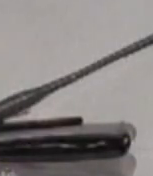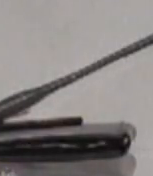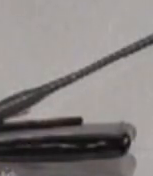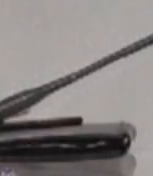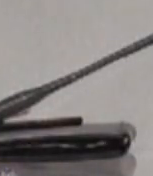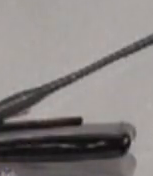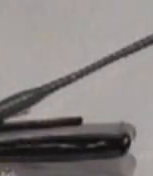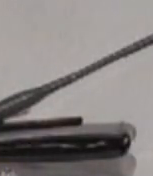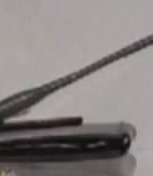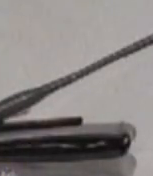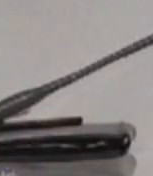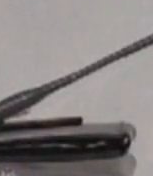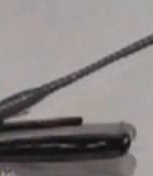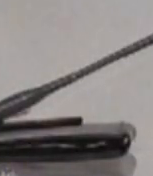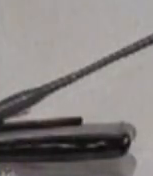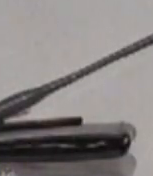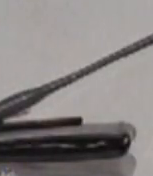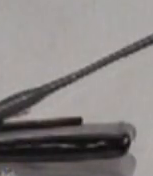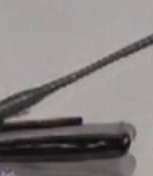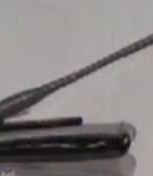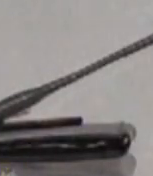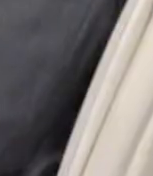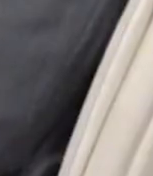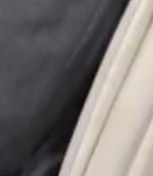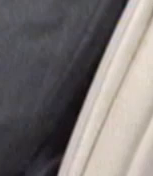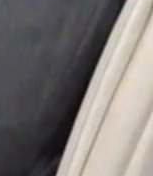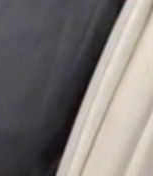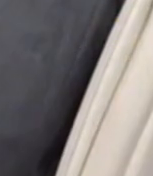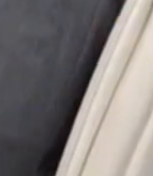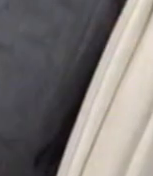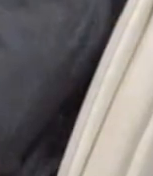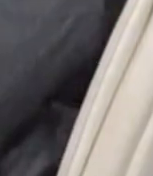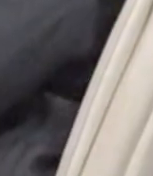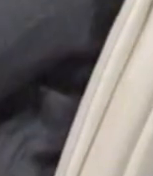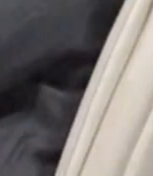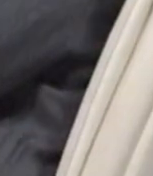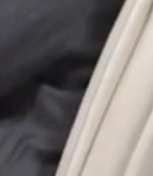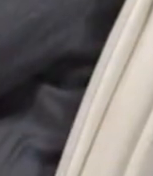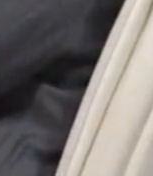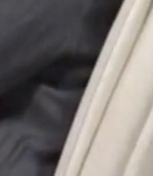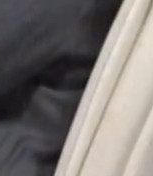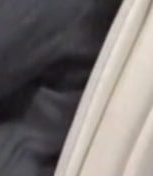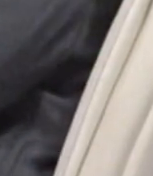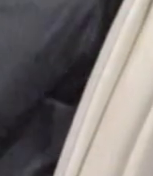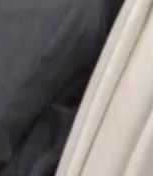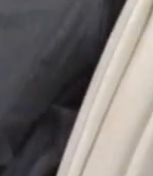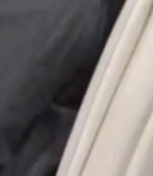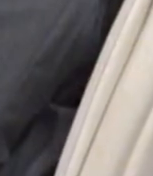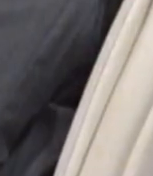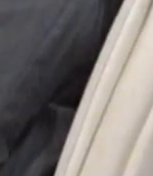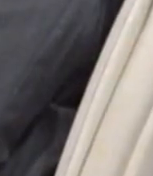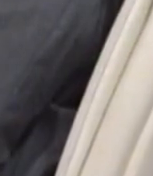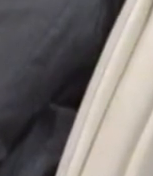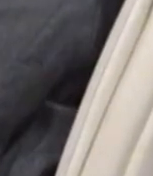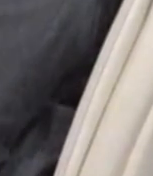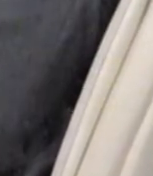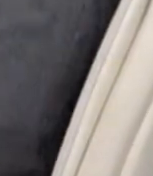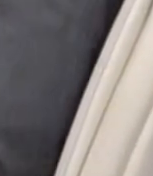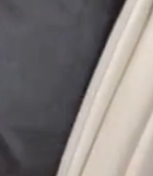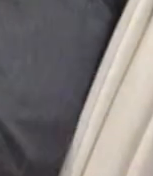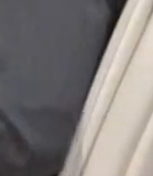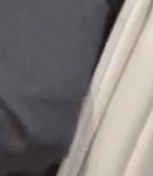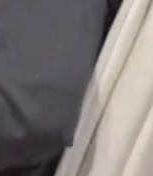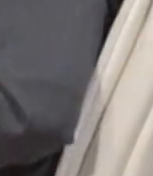ligar el pensamiento y la acción, de crear, de fundar, como decía Yuswan, y de llevarnos también